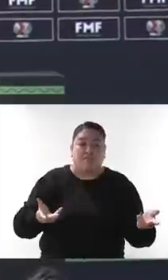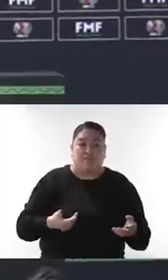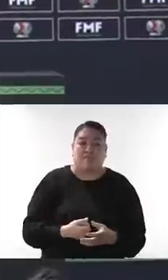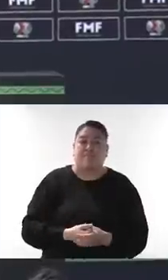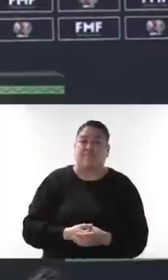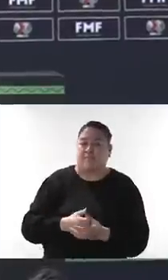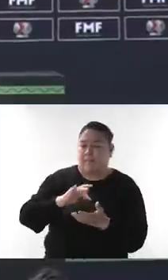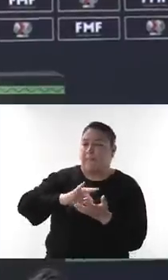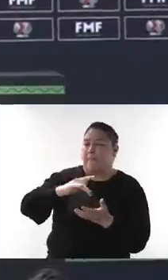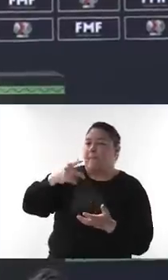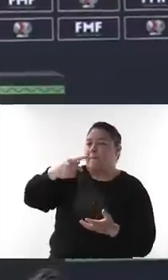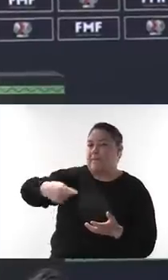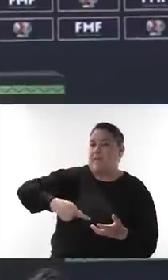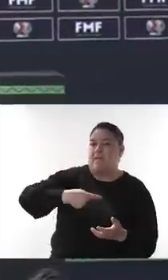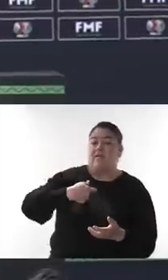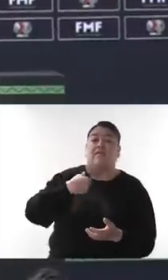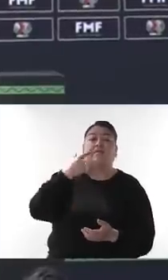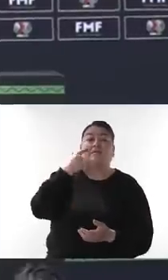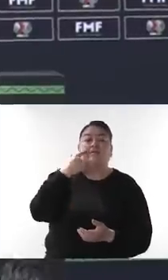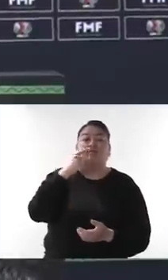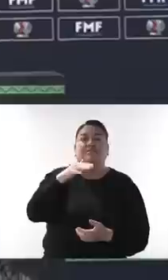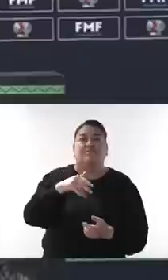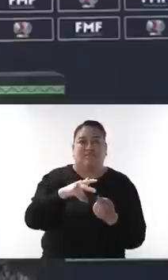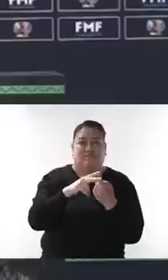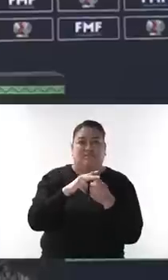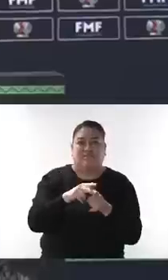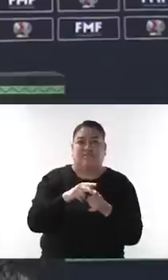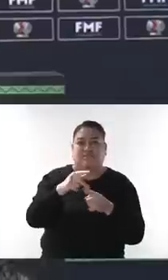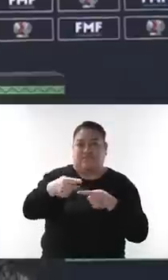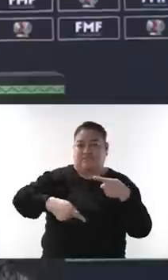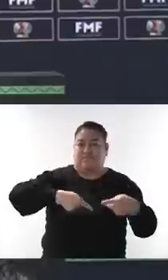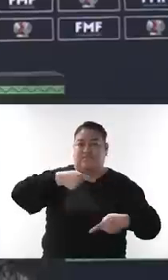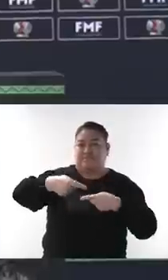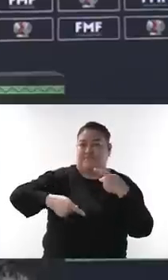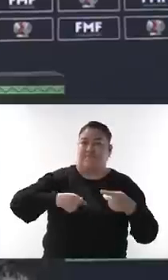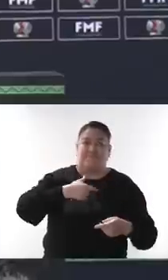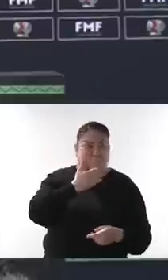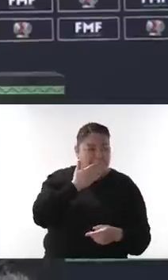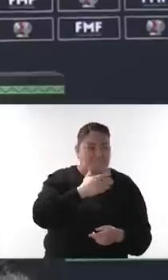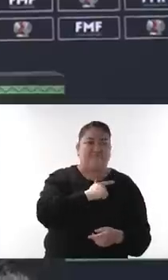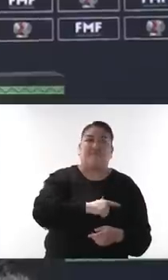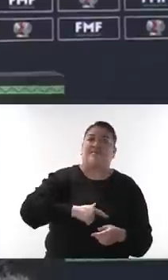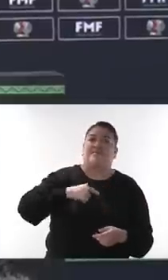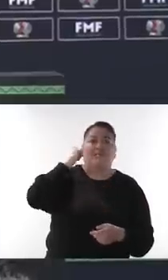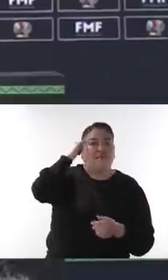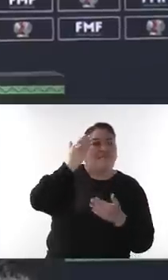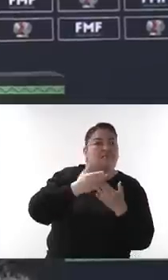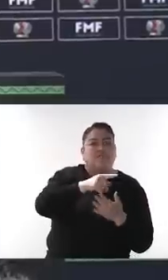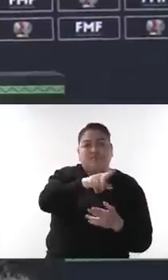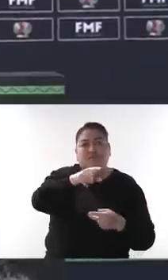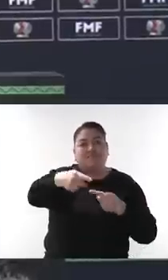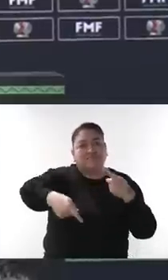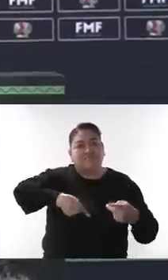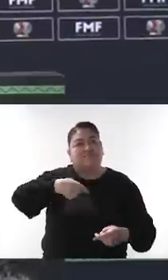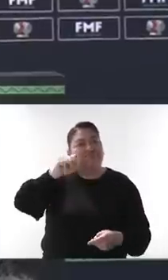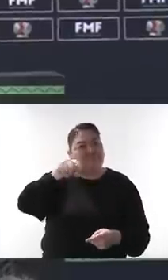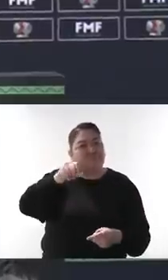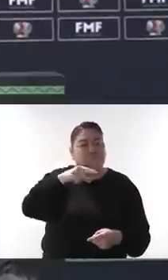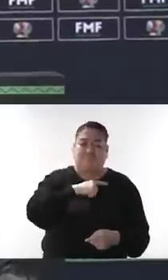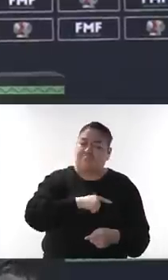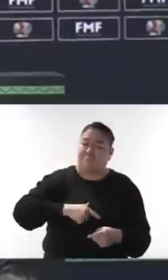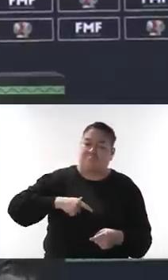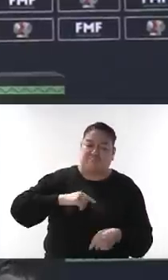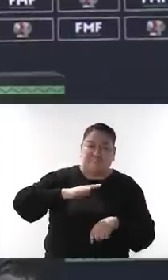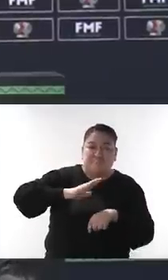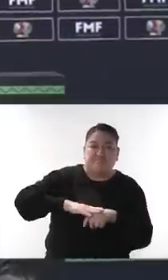Gracias, Higinio. Pues mira, ya empezamos con un muy buen interés en esta nueva idea, yo creo. Vamos a meter más